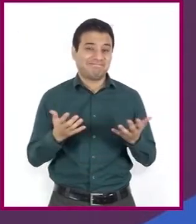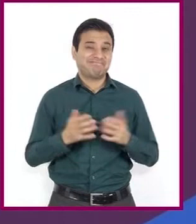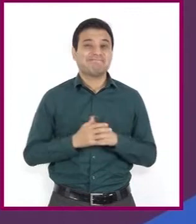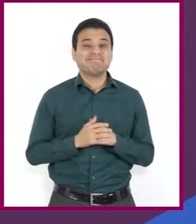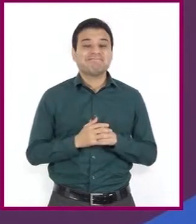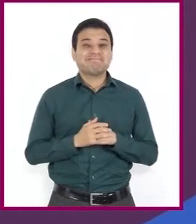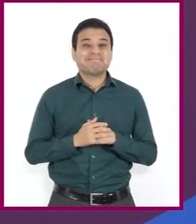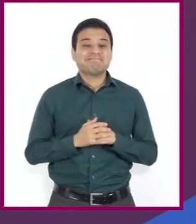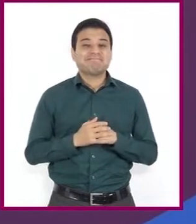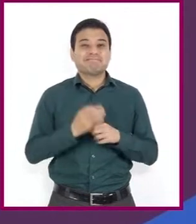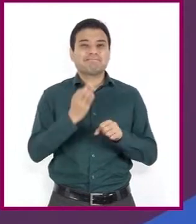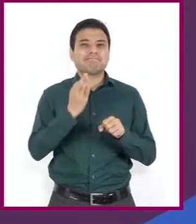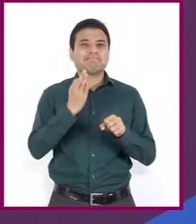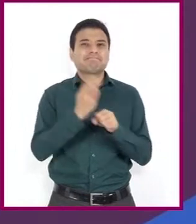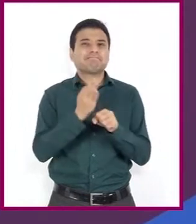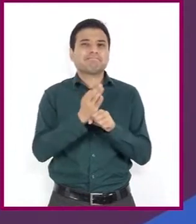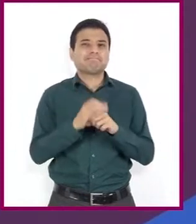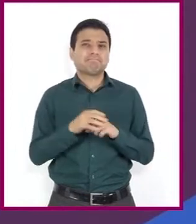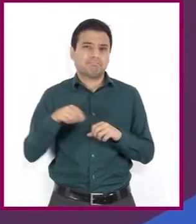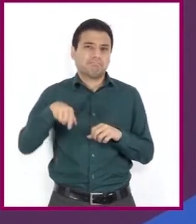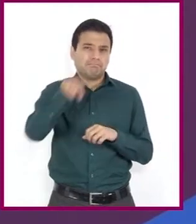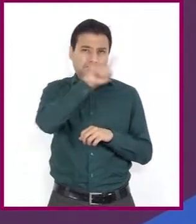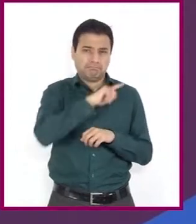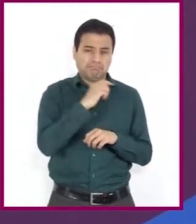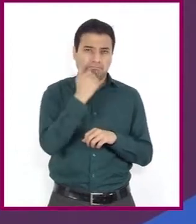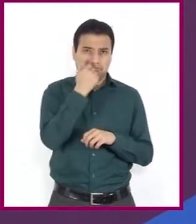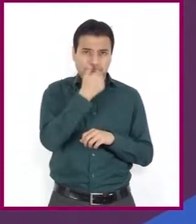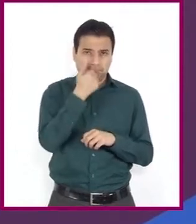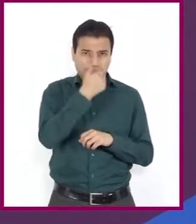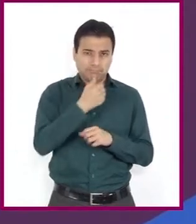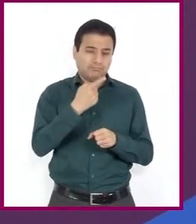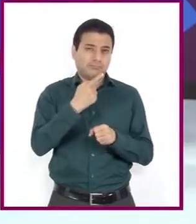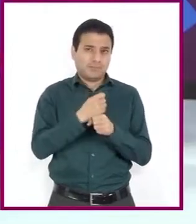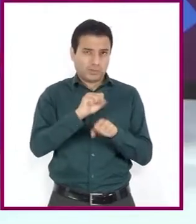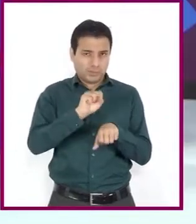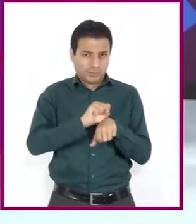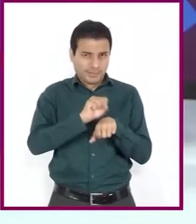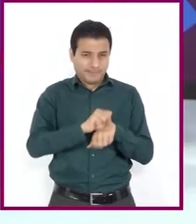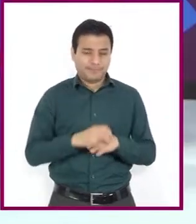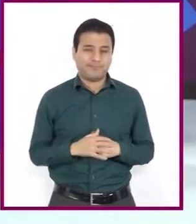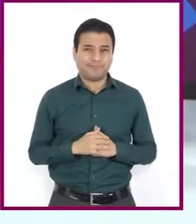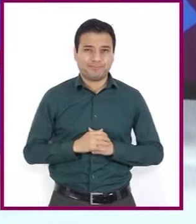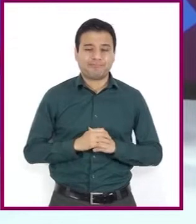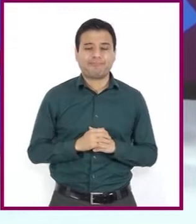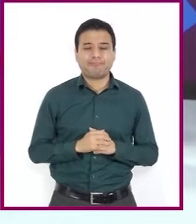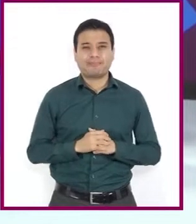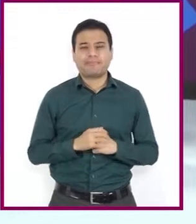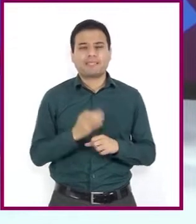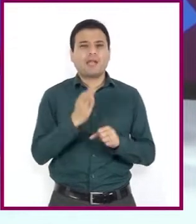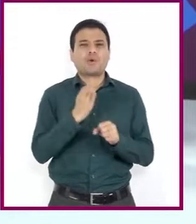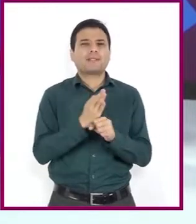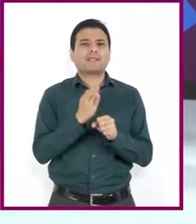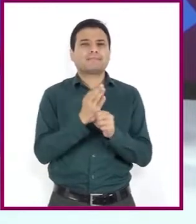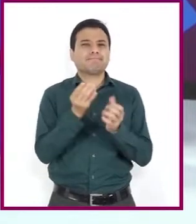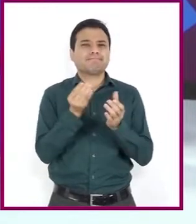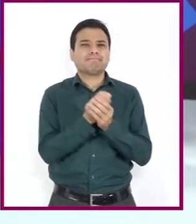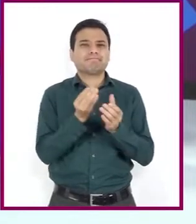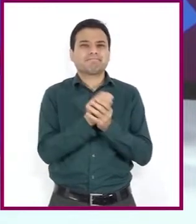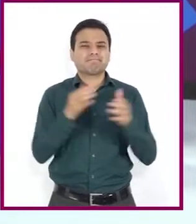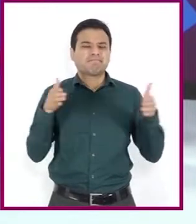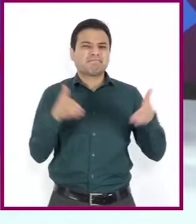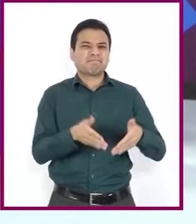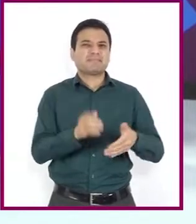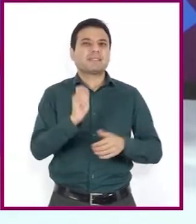dirigiremos principalmente a quienes cursan el primer grado de secundaria. En esta sesión nos enfocaremos en